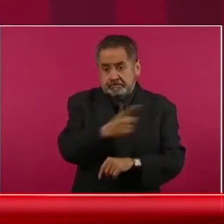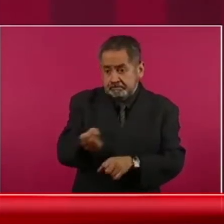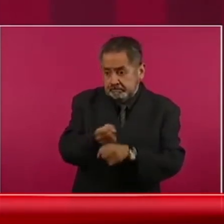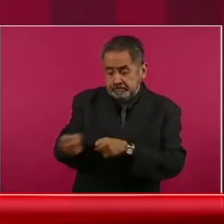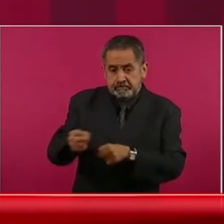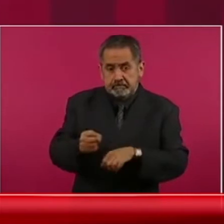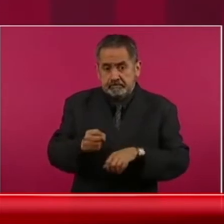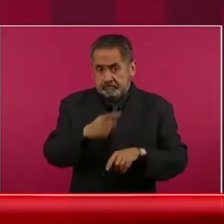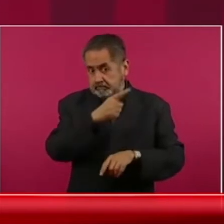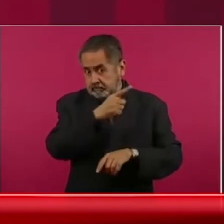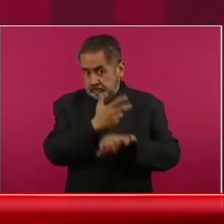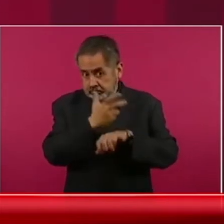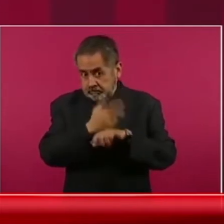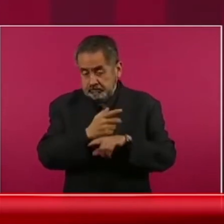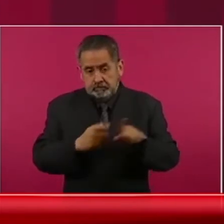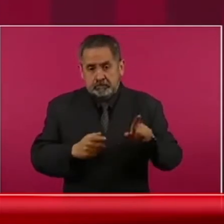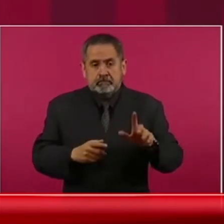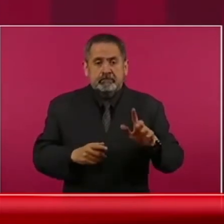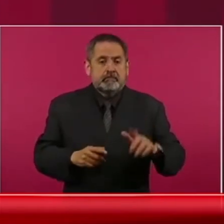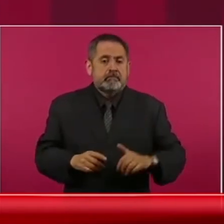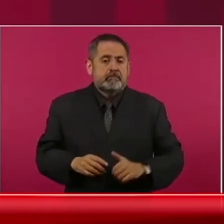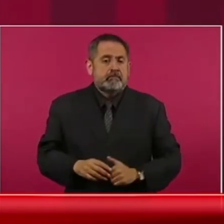en Estados Unidos,